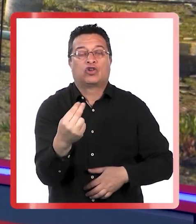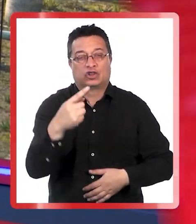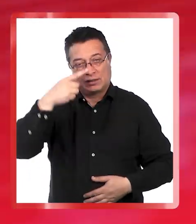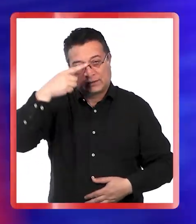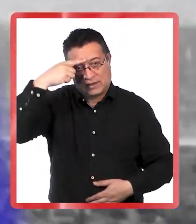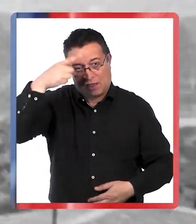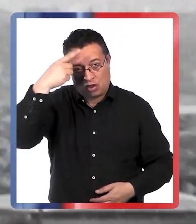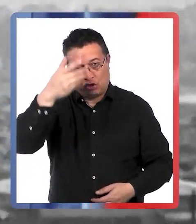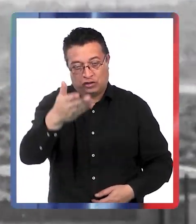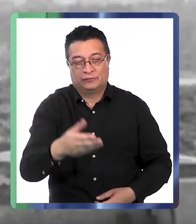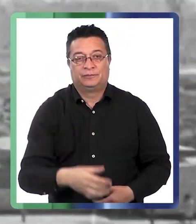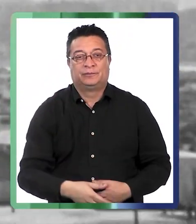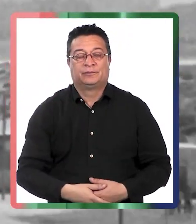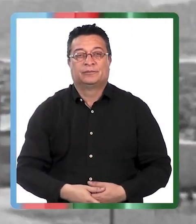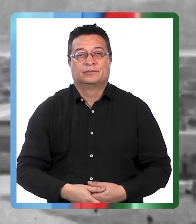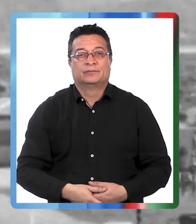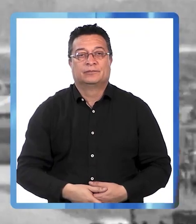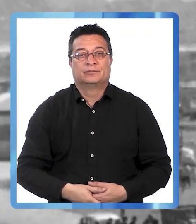Antonio.